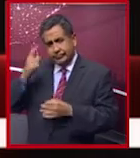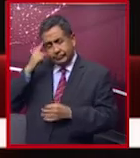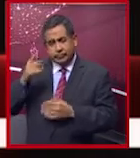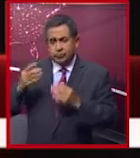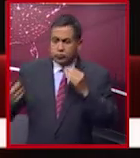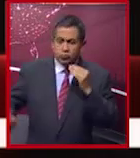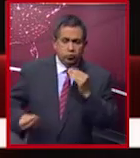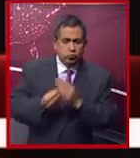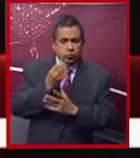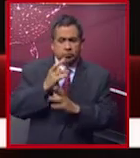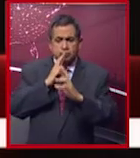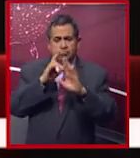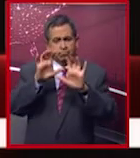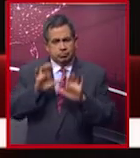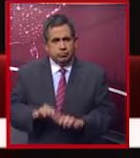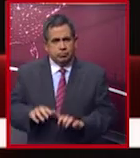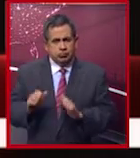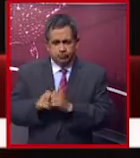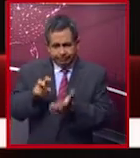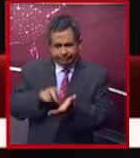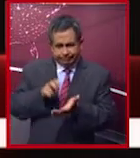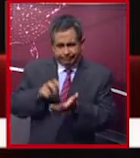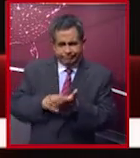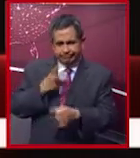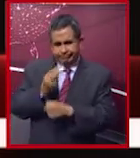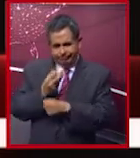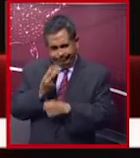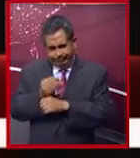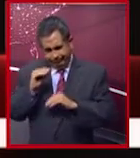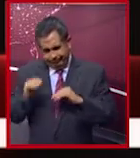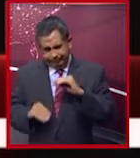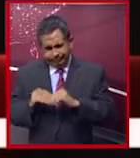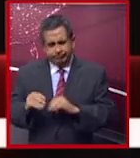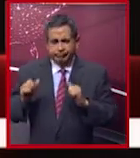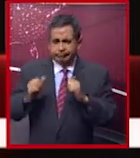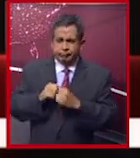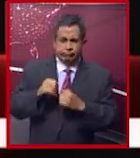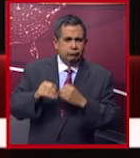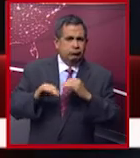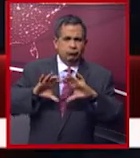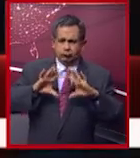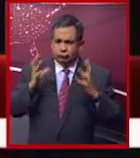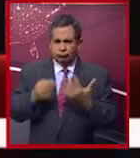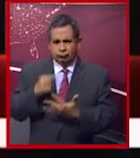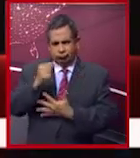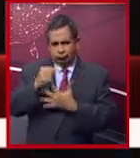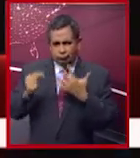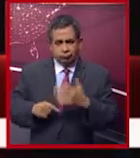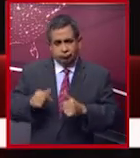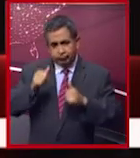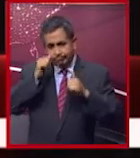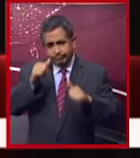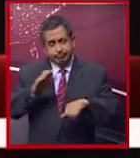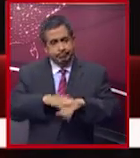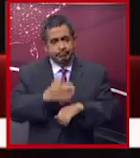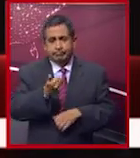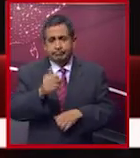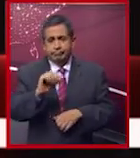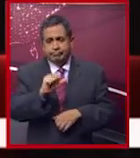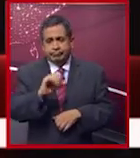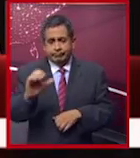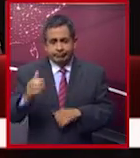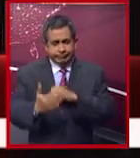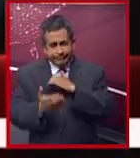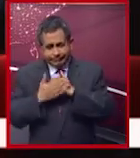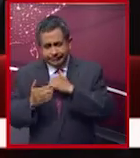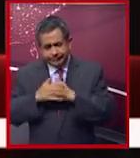un nuevo dictamen, corrigiendo desde luego el actual, elaborando con todo lo que se tenga que hacer, escuchando a las organizaciones de la sociedad